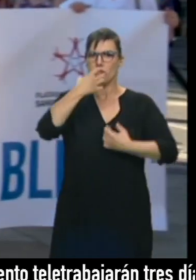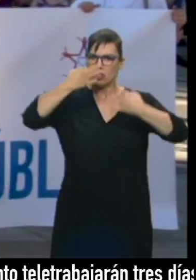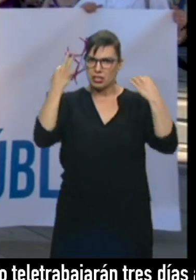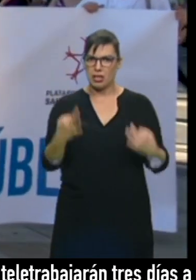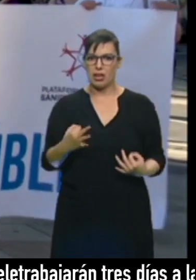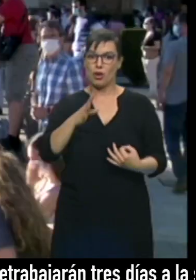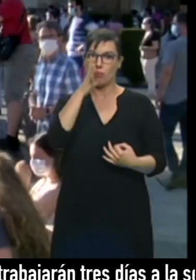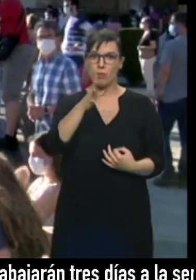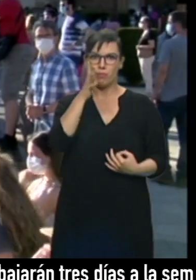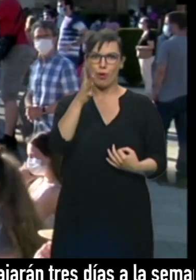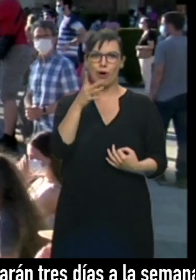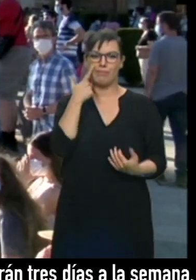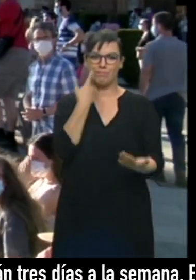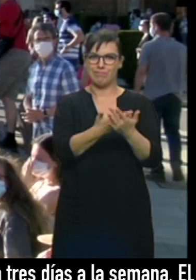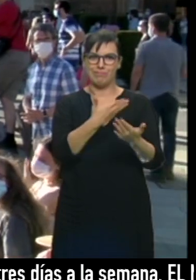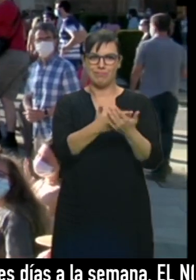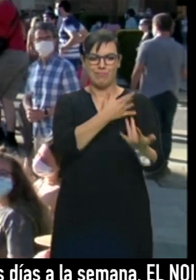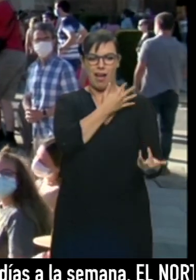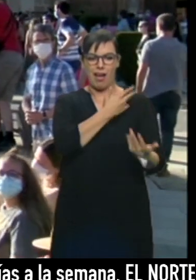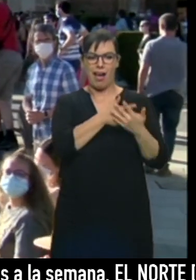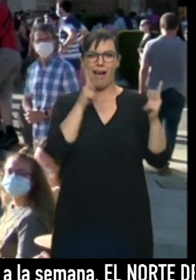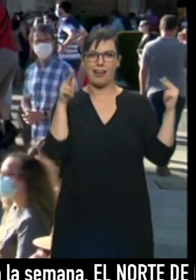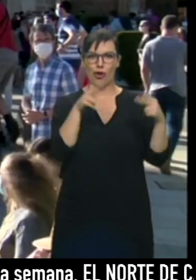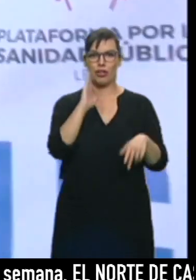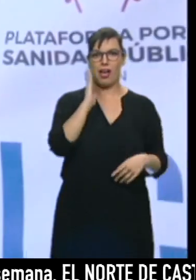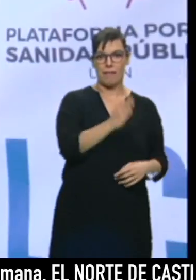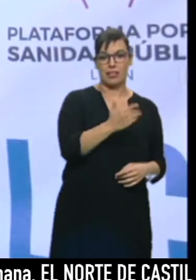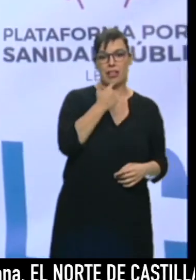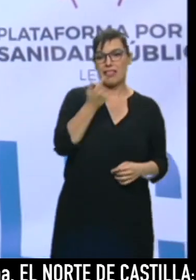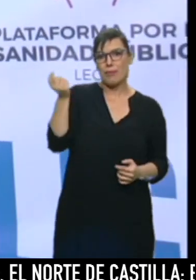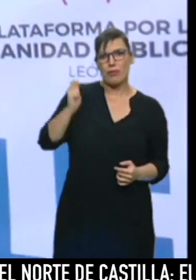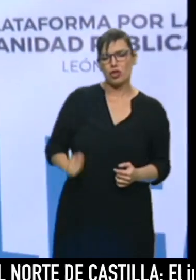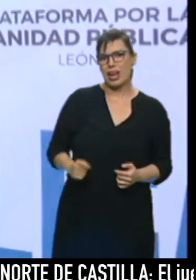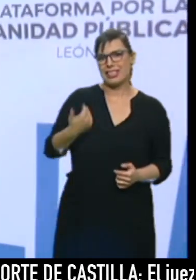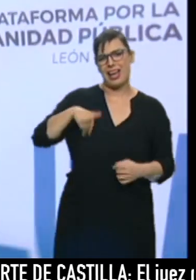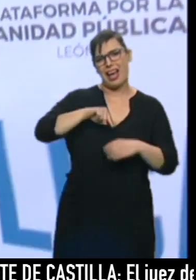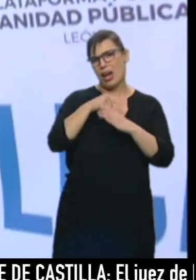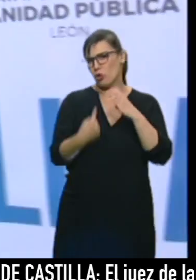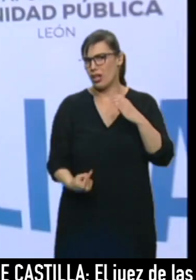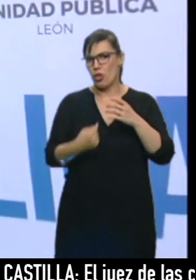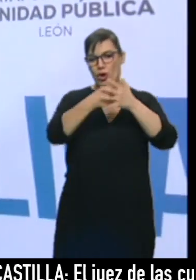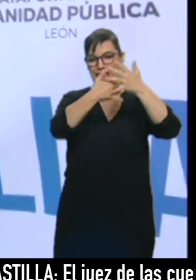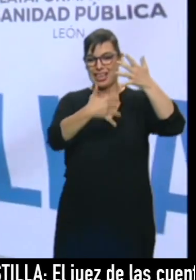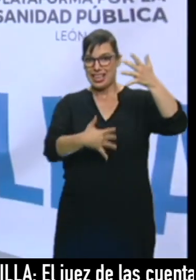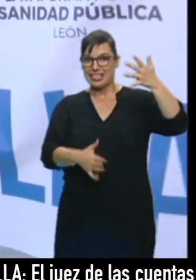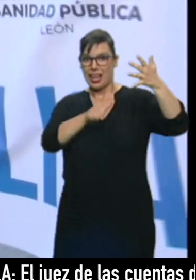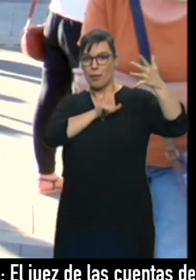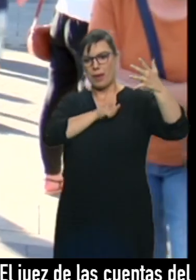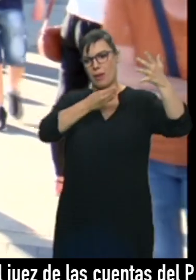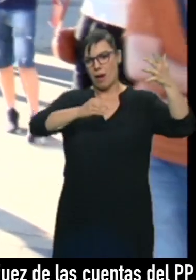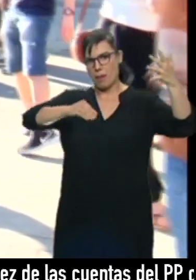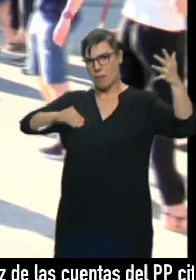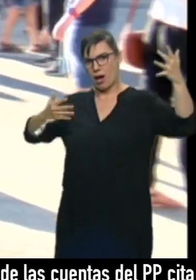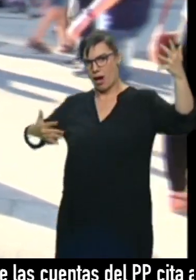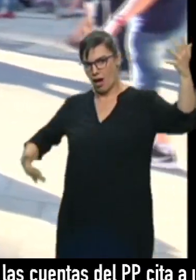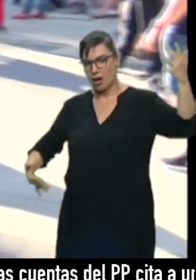patentes los recortes de los últimos años. Denuncian que el personal está exhausto, que las listas de espera aumentan y que en el medio